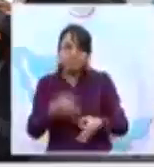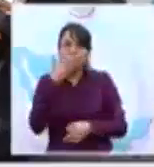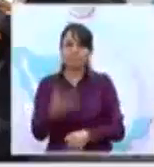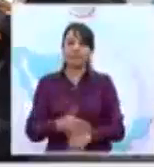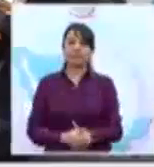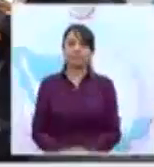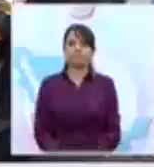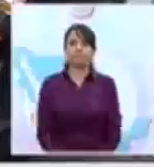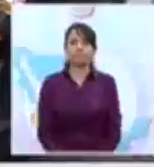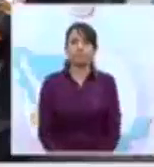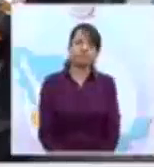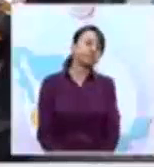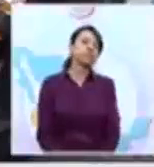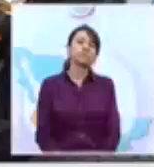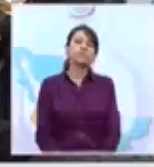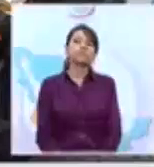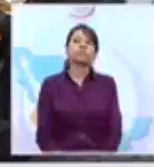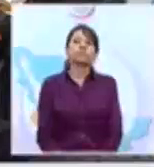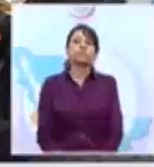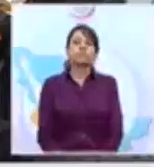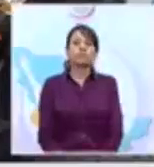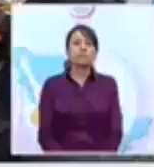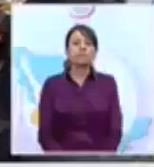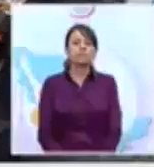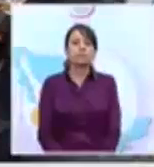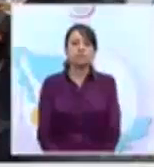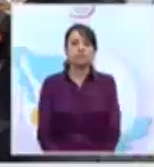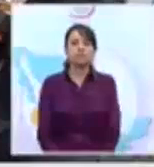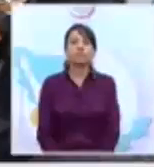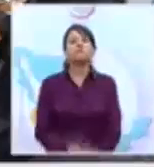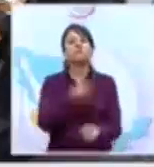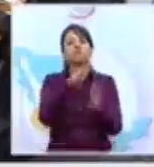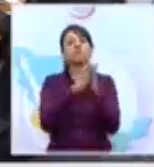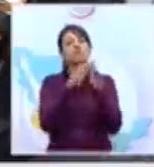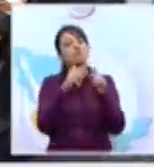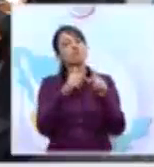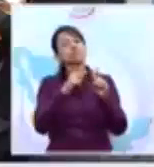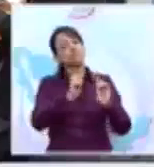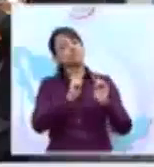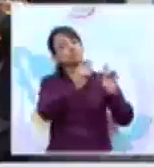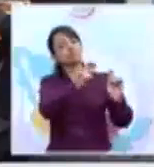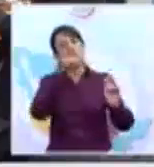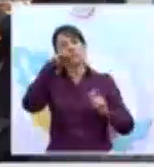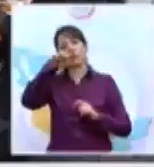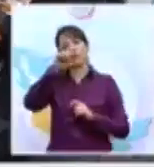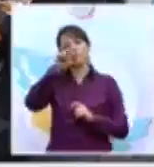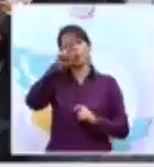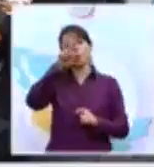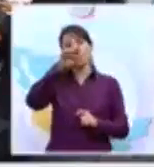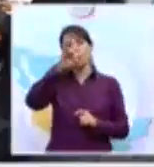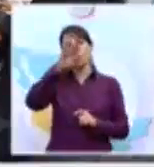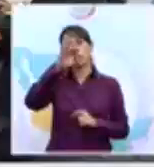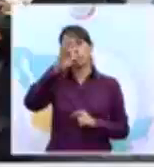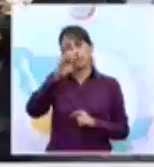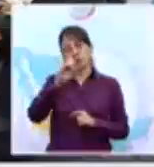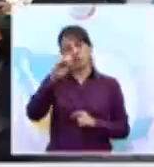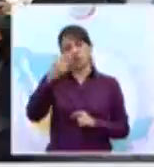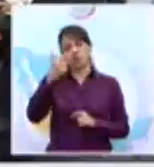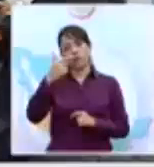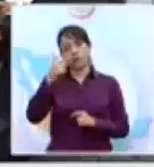quiere ofrecer alguna respuesta sobre el tema de Coneval, adelante, Mauricio García. Sí, bueno,